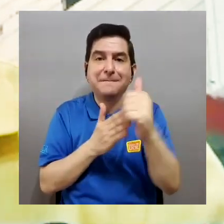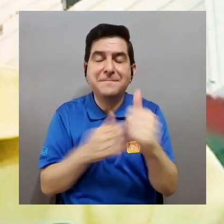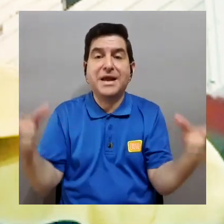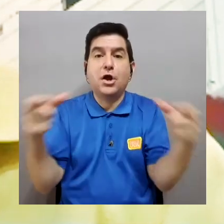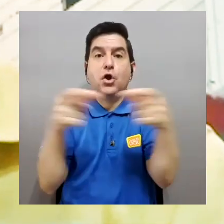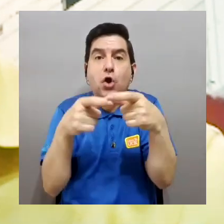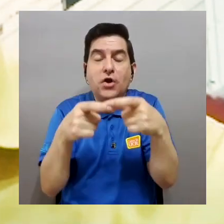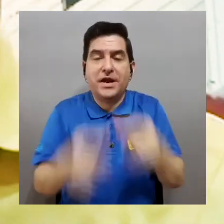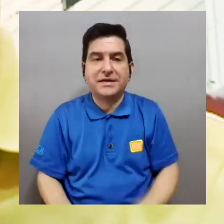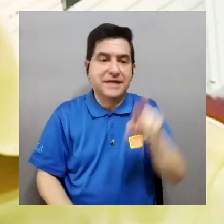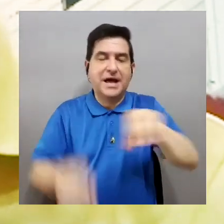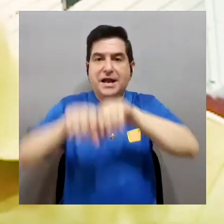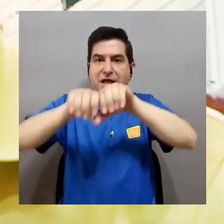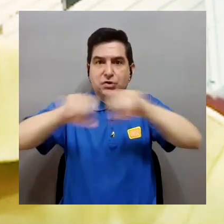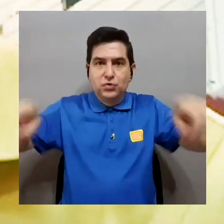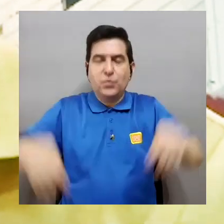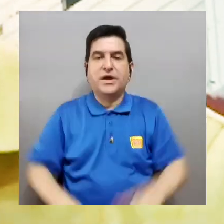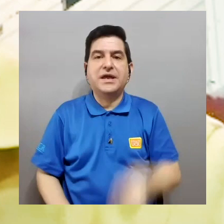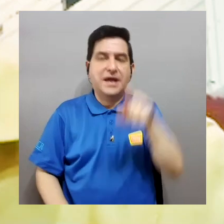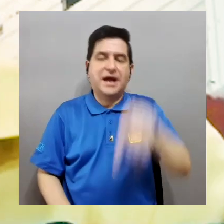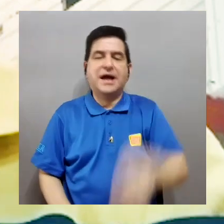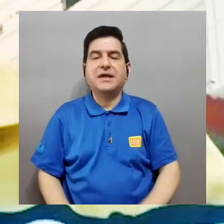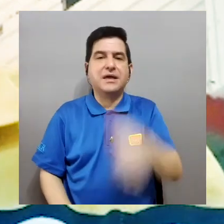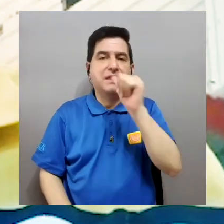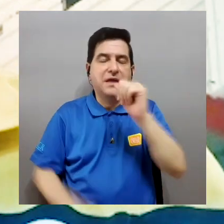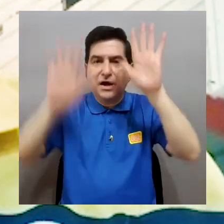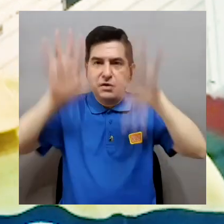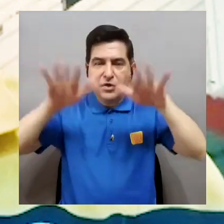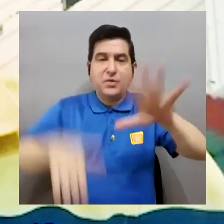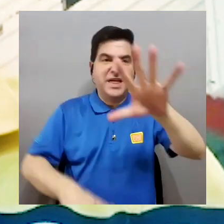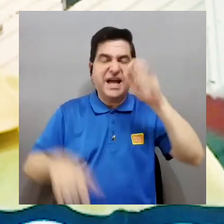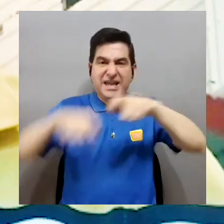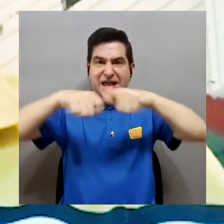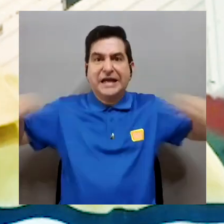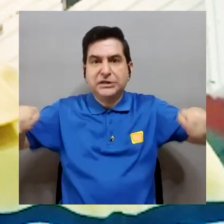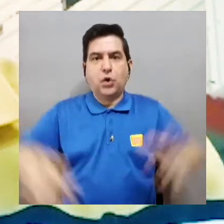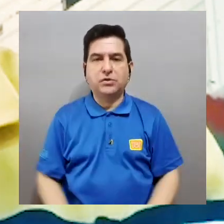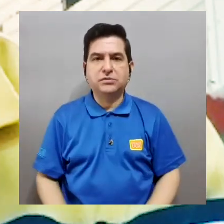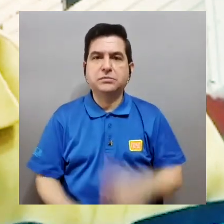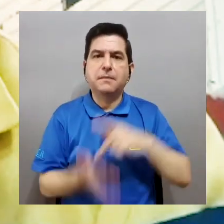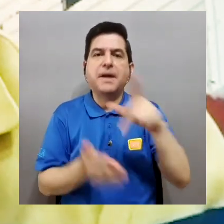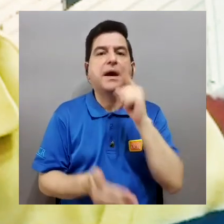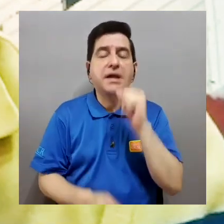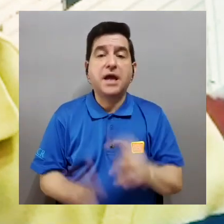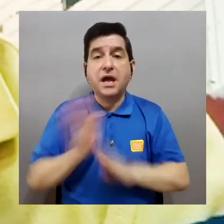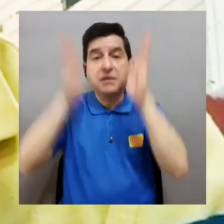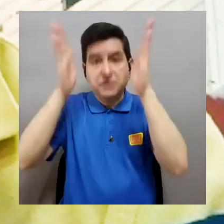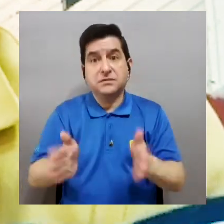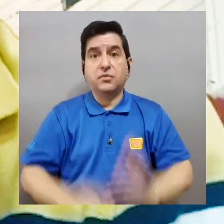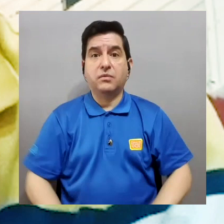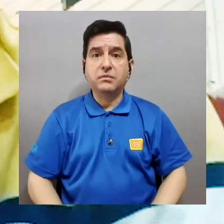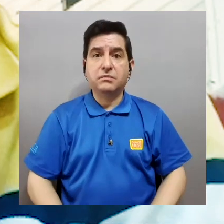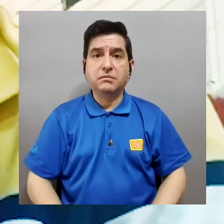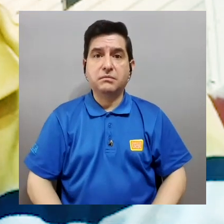$240,000 por ir a conectarnos a una tubería pluvial allá abajo, 500 metros. ¿Y quién paga? El desarrollador.